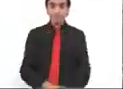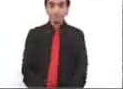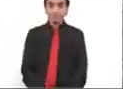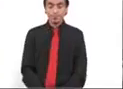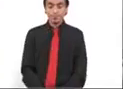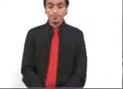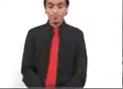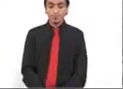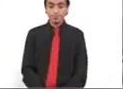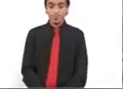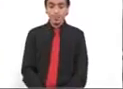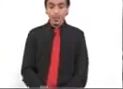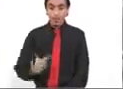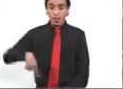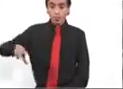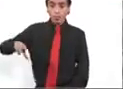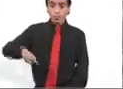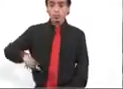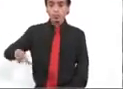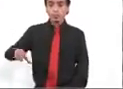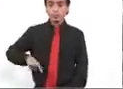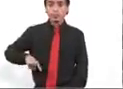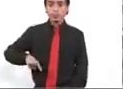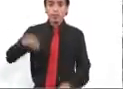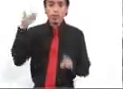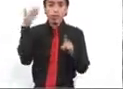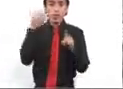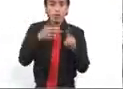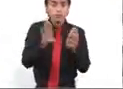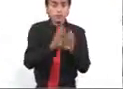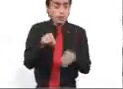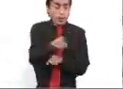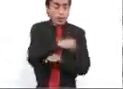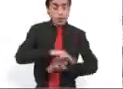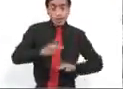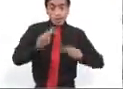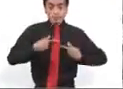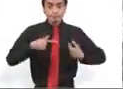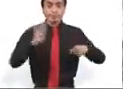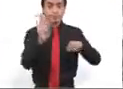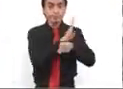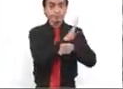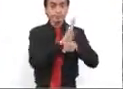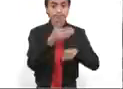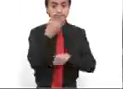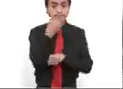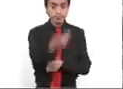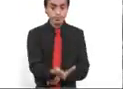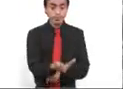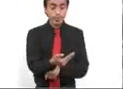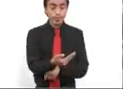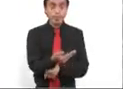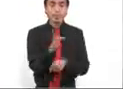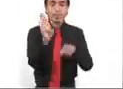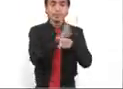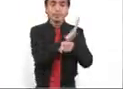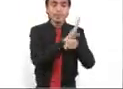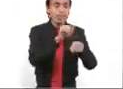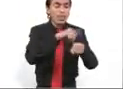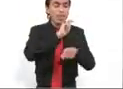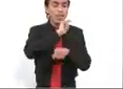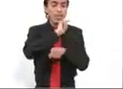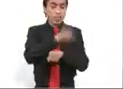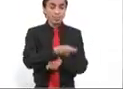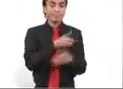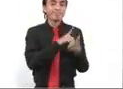Nuestra función como gobierno es proveer el bienestar de las personas. Y el bienestar significa